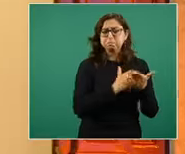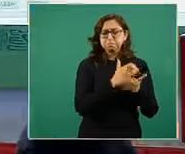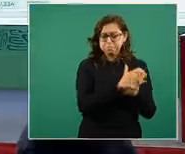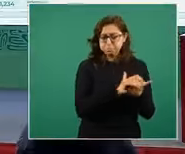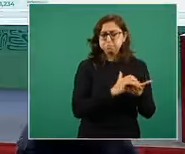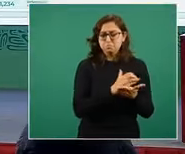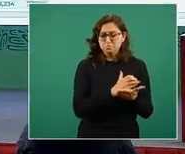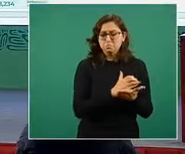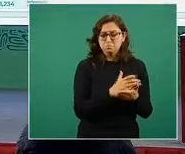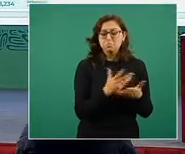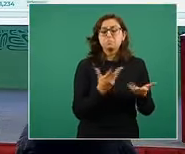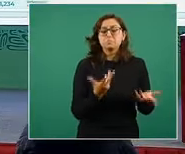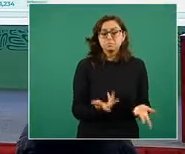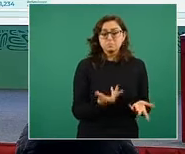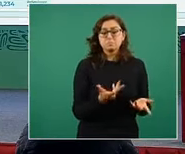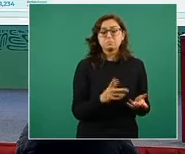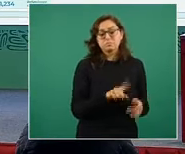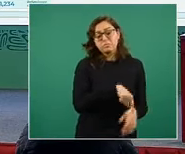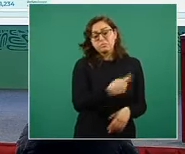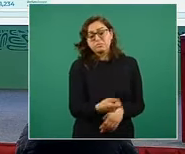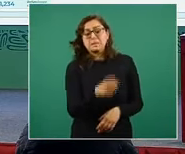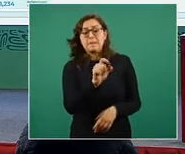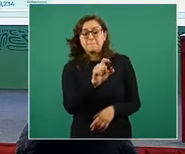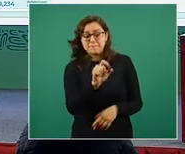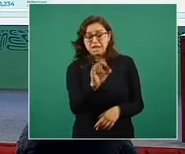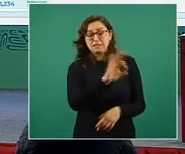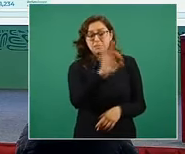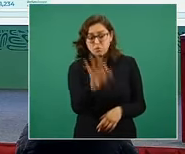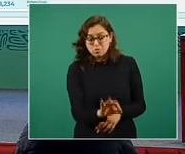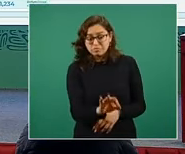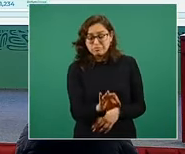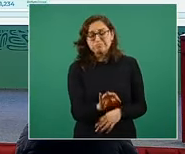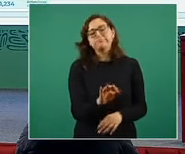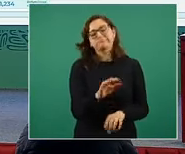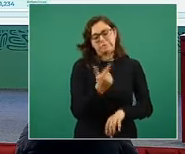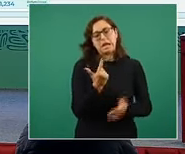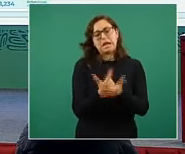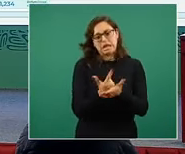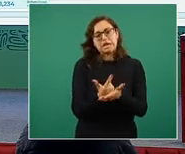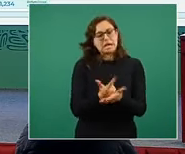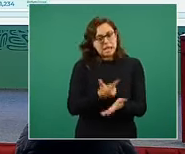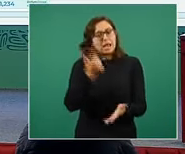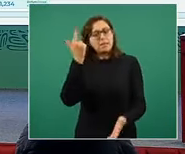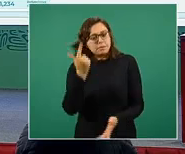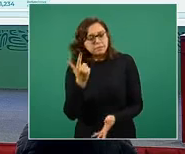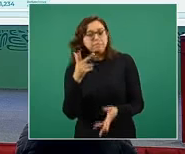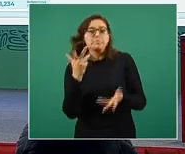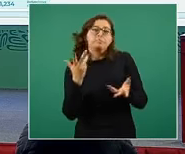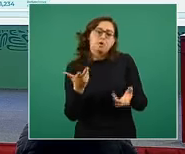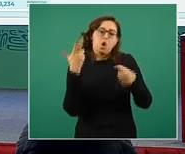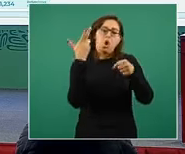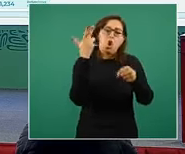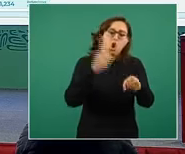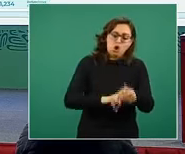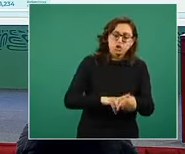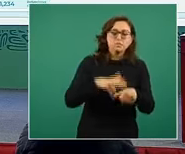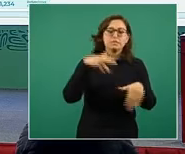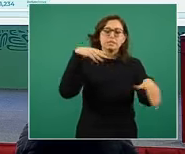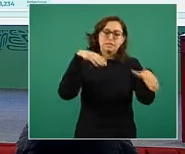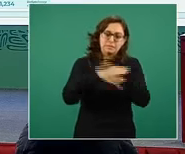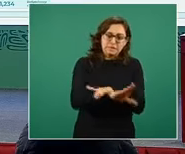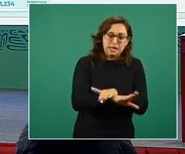la enfermedad. Dentro del otro 20% que sí tiene que ingresar a los hospitales por presentar COVID grave